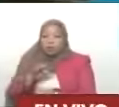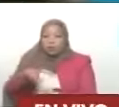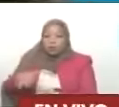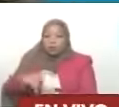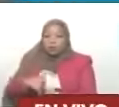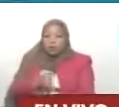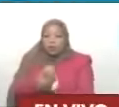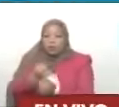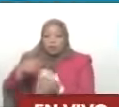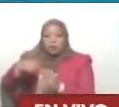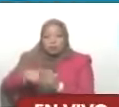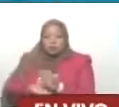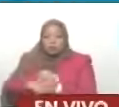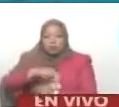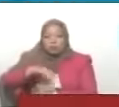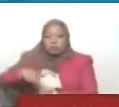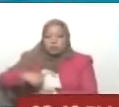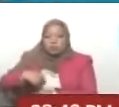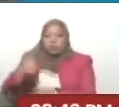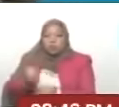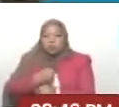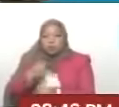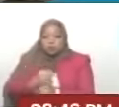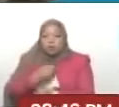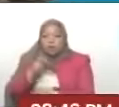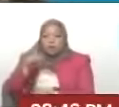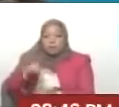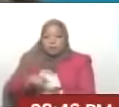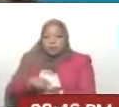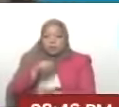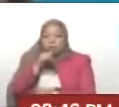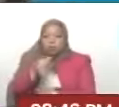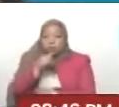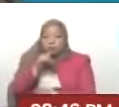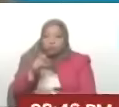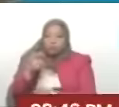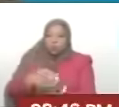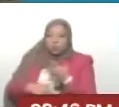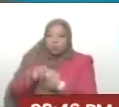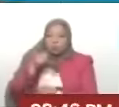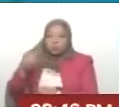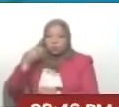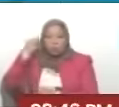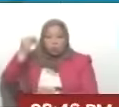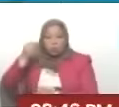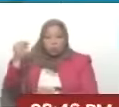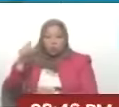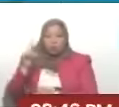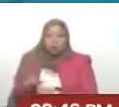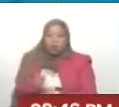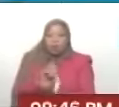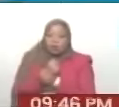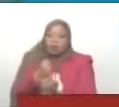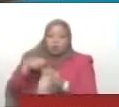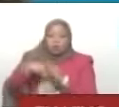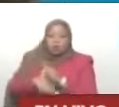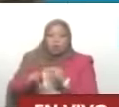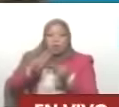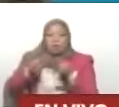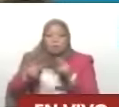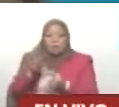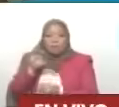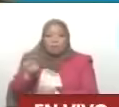amor profundo que tienen sobre su participante que se monta en tarima a hacer su sueño realidad, sino también ese amor profundo por la